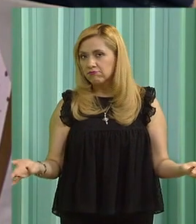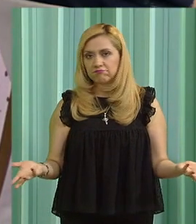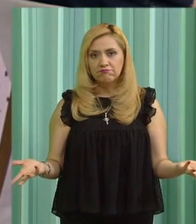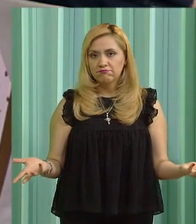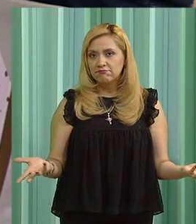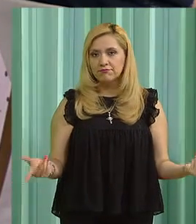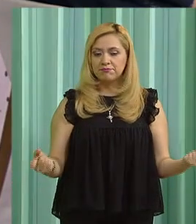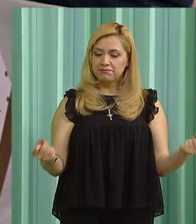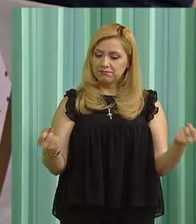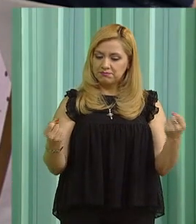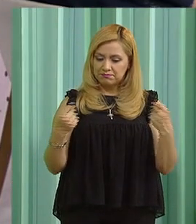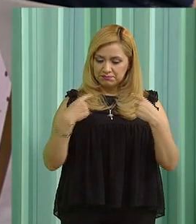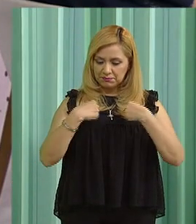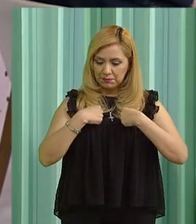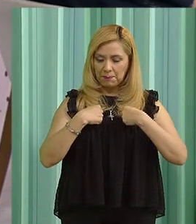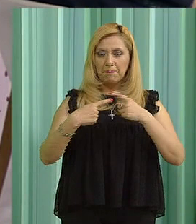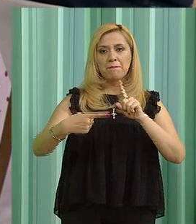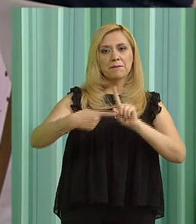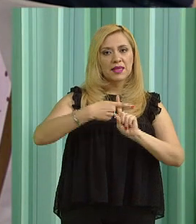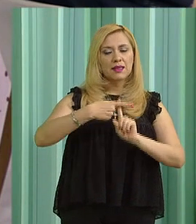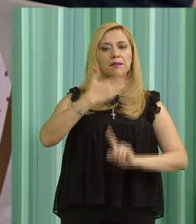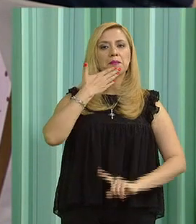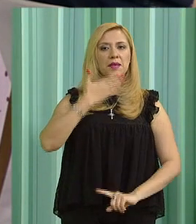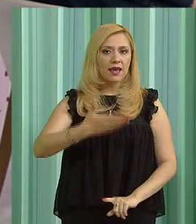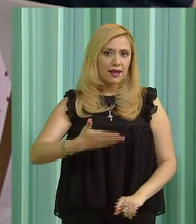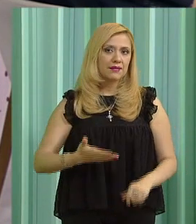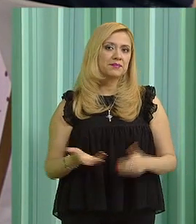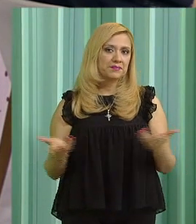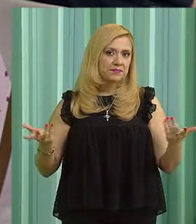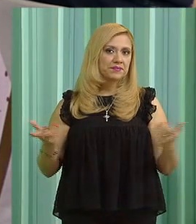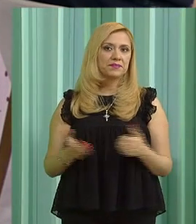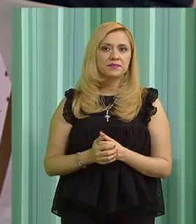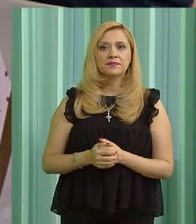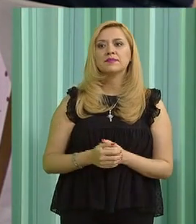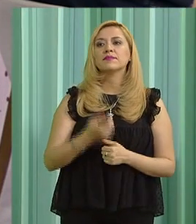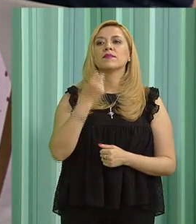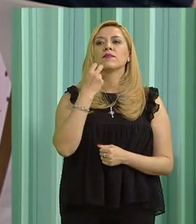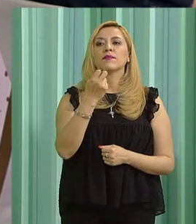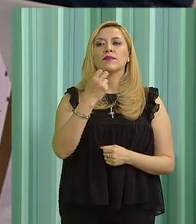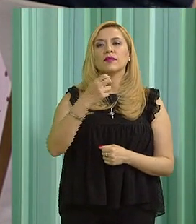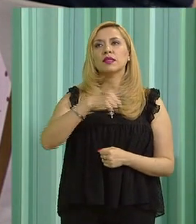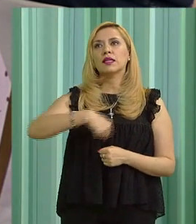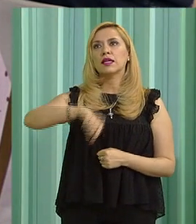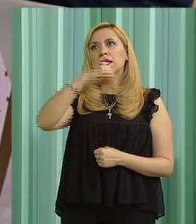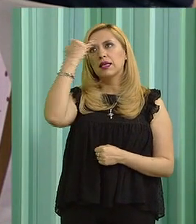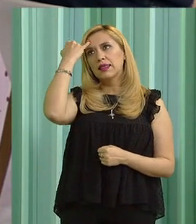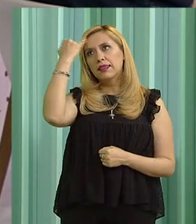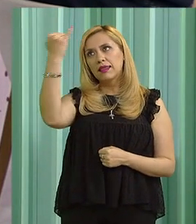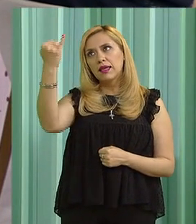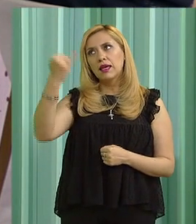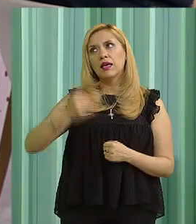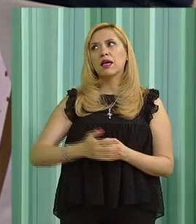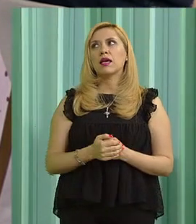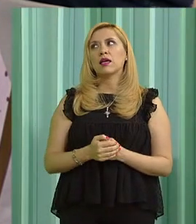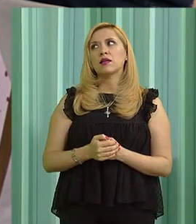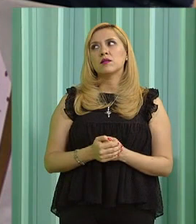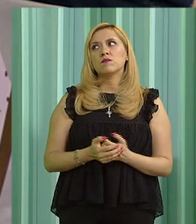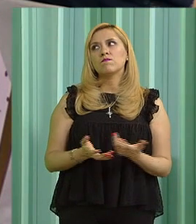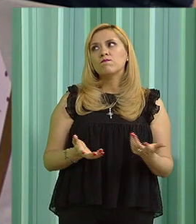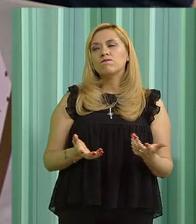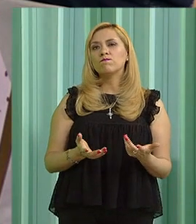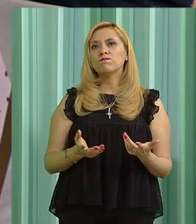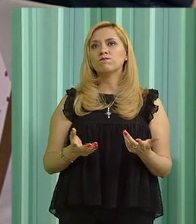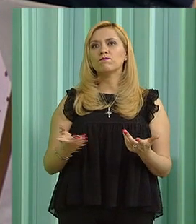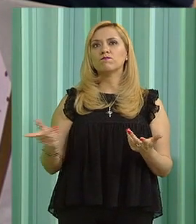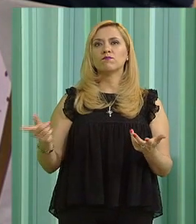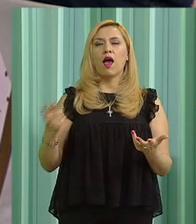estar verdaderamente para el otro, ¿no? Entonces, de aquí surge esta idea de que me parece que estas